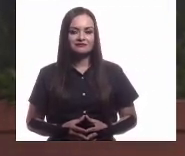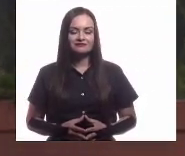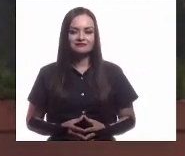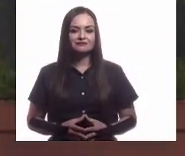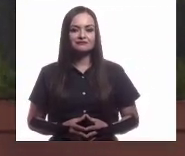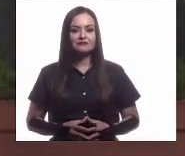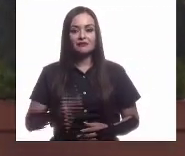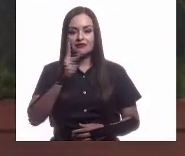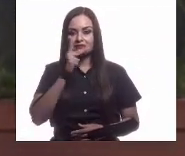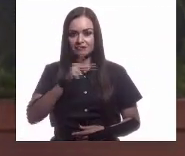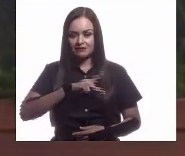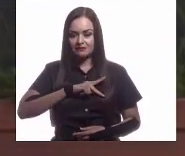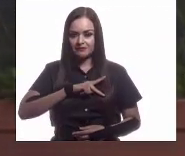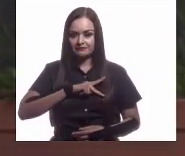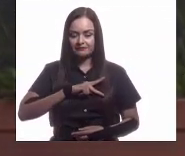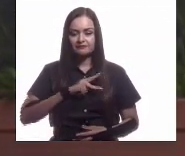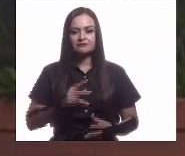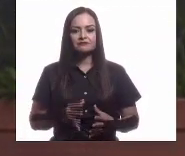Mi padre,